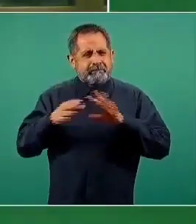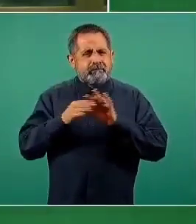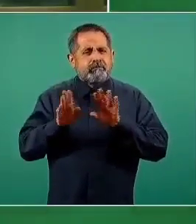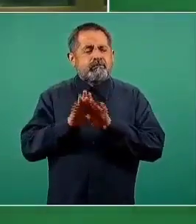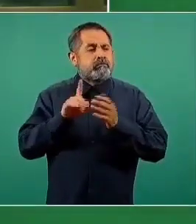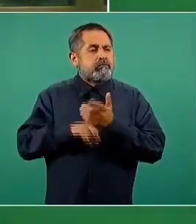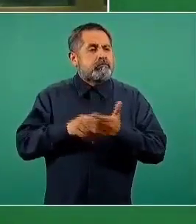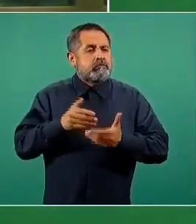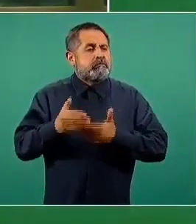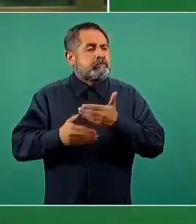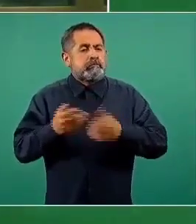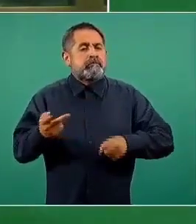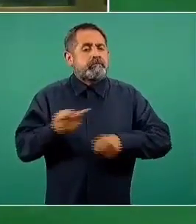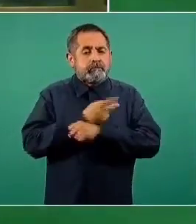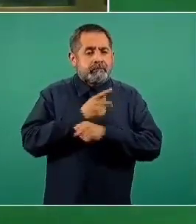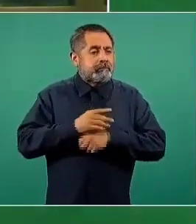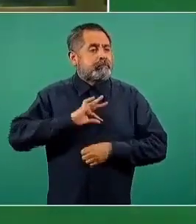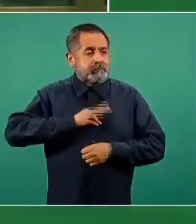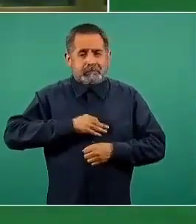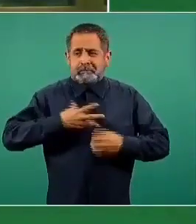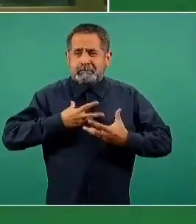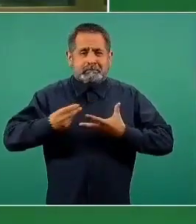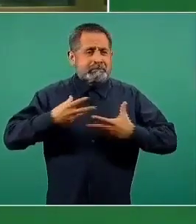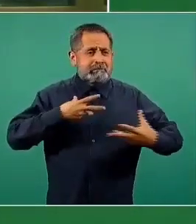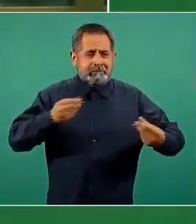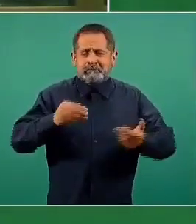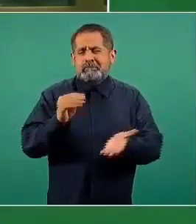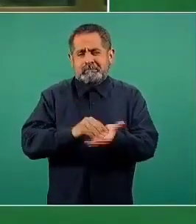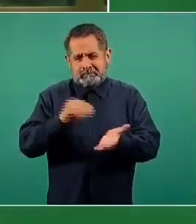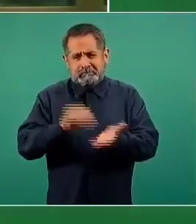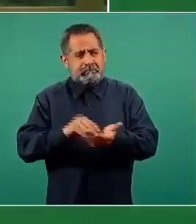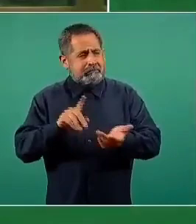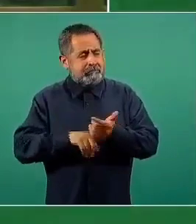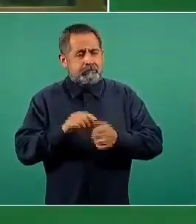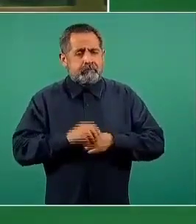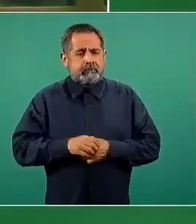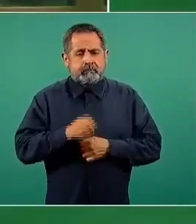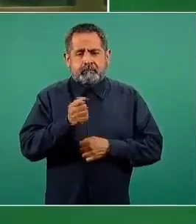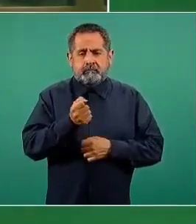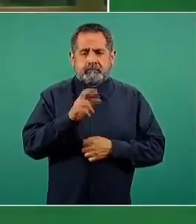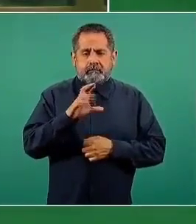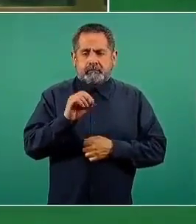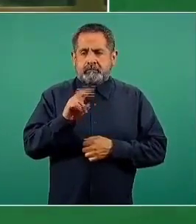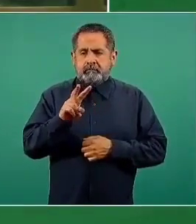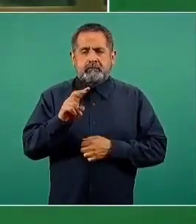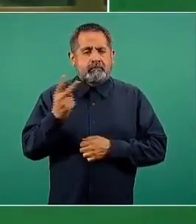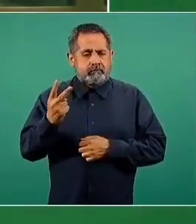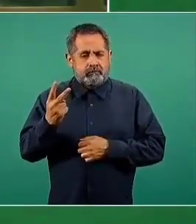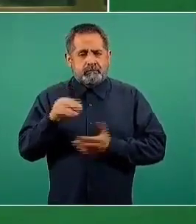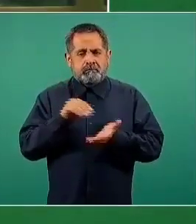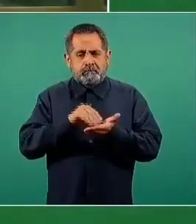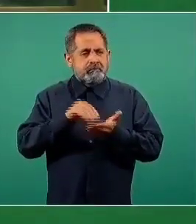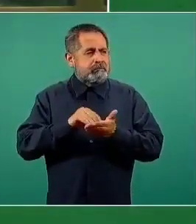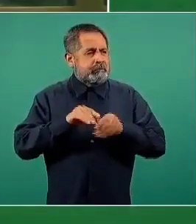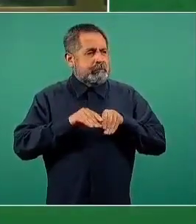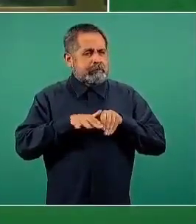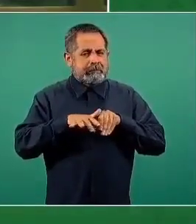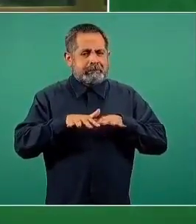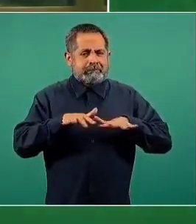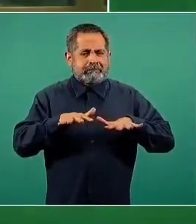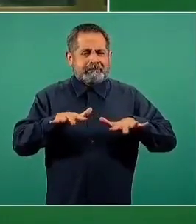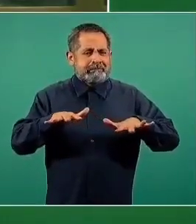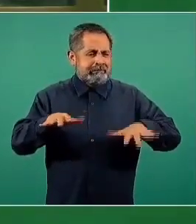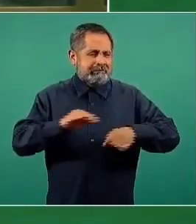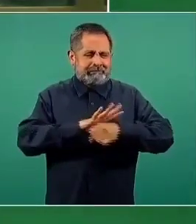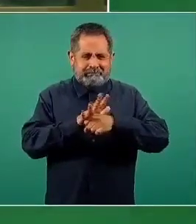la continuada presencia de la transmisión. El SARS-CoV-2 continúa su circunvalación